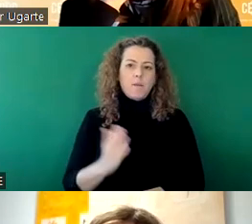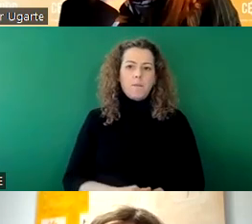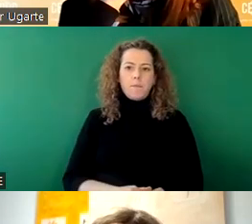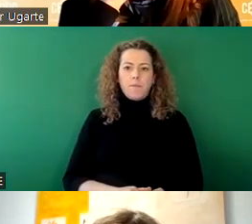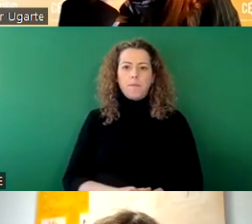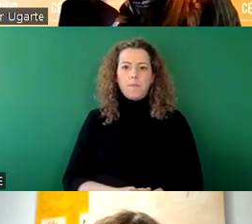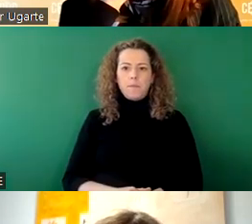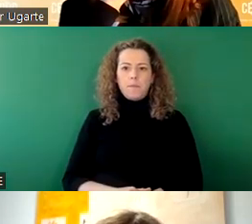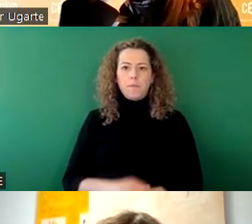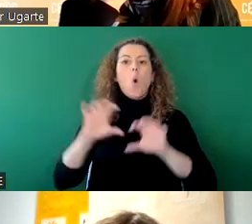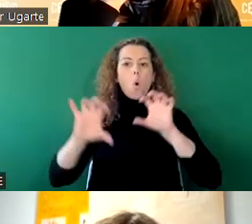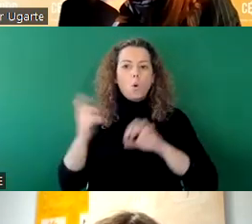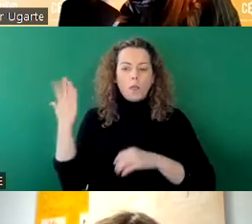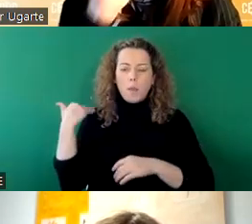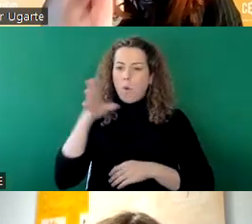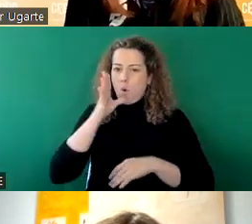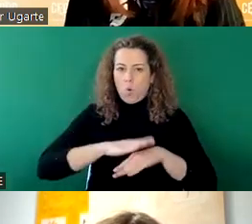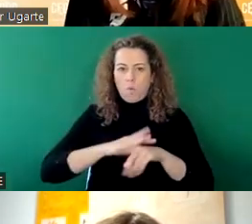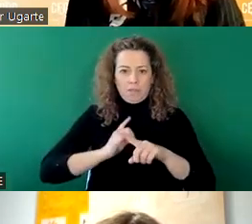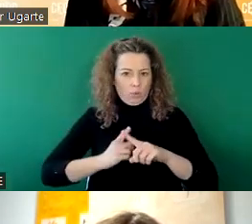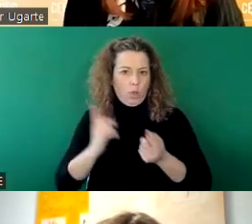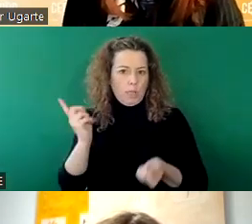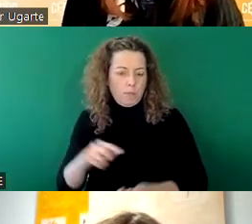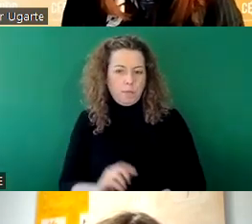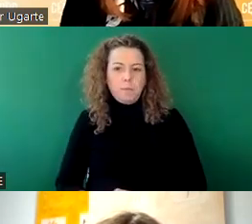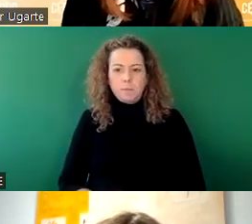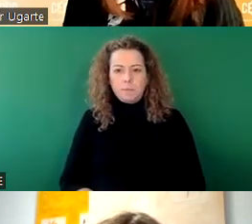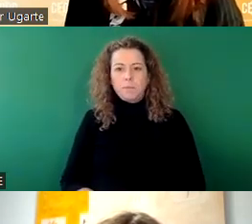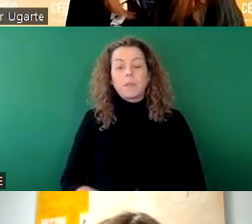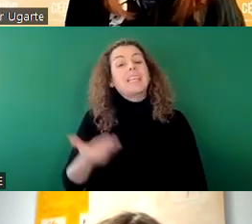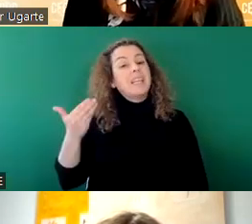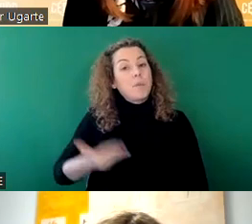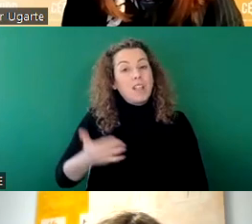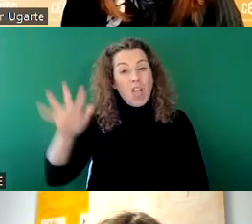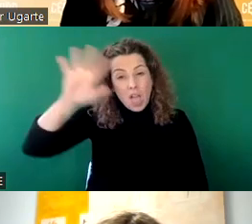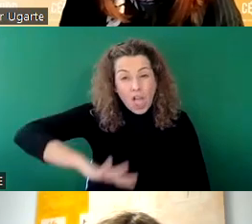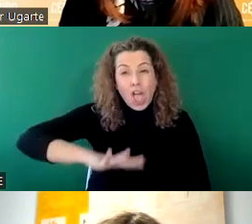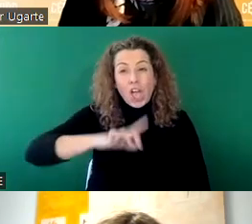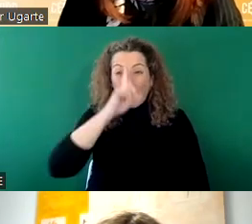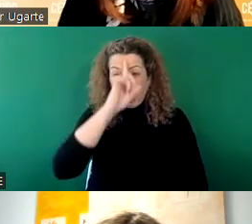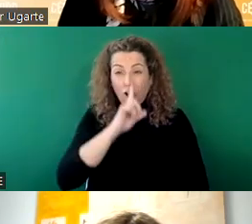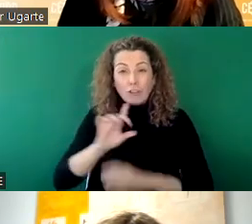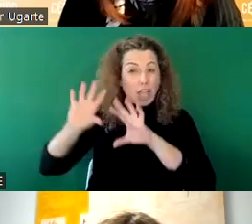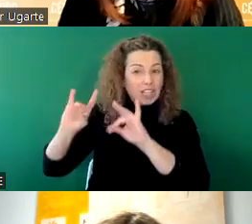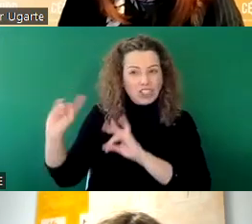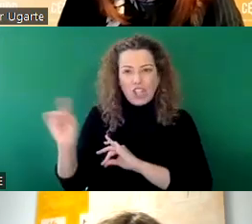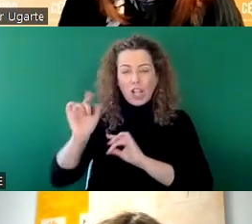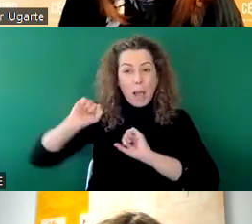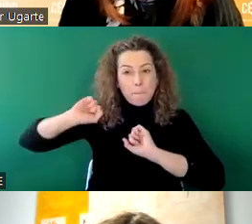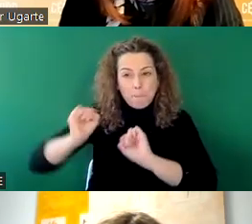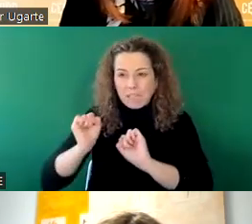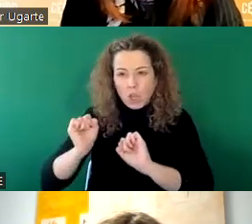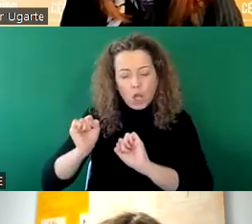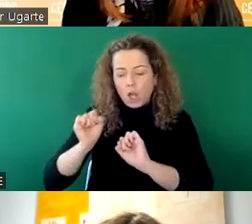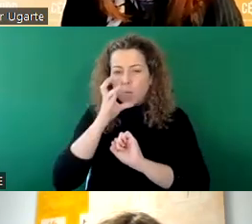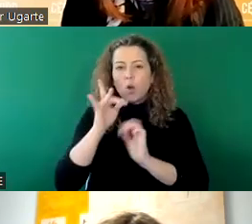sexo. Es muy importante tener en cuenta en esas zonas rosas que veis no presionar, porque en un momento determinado se puede